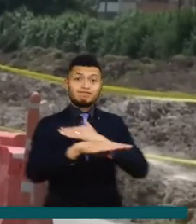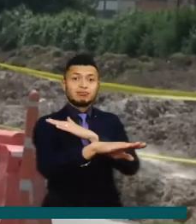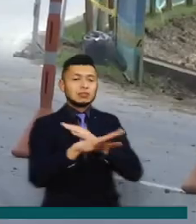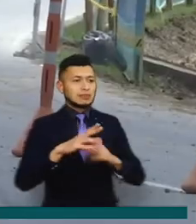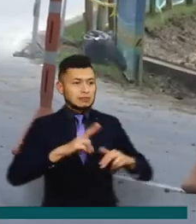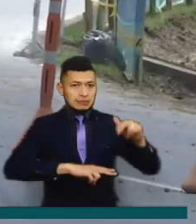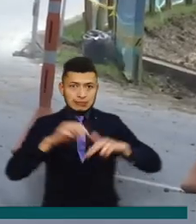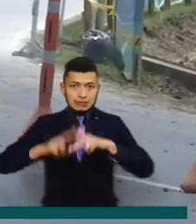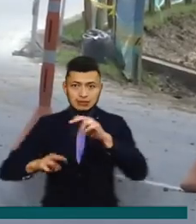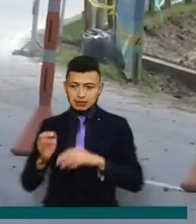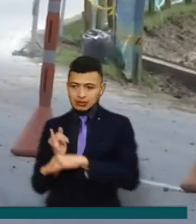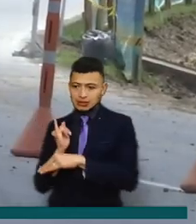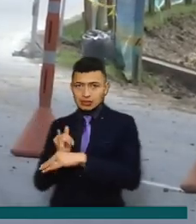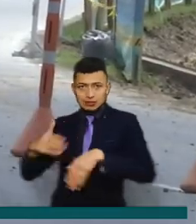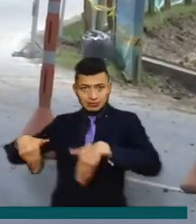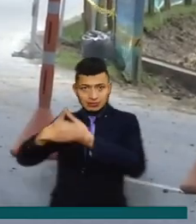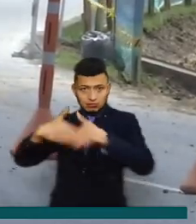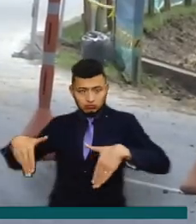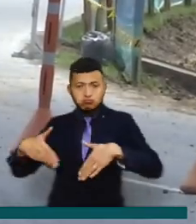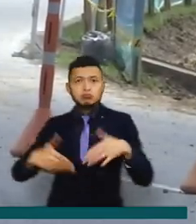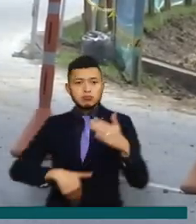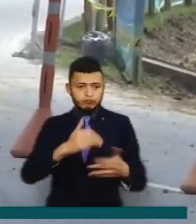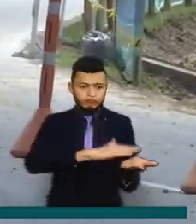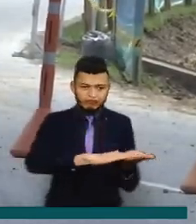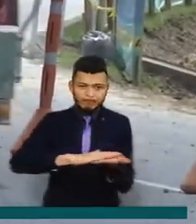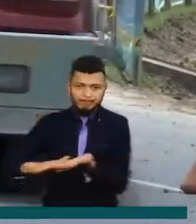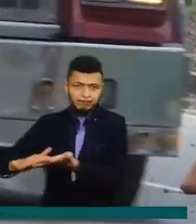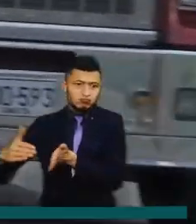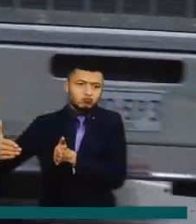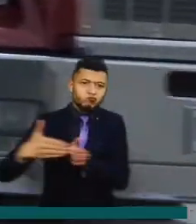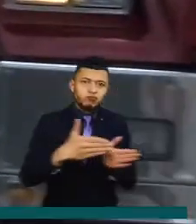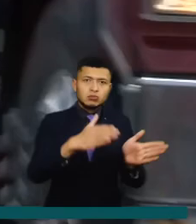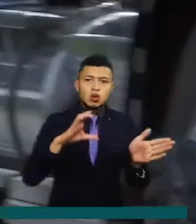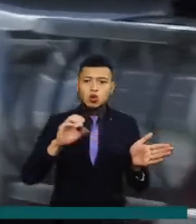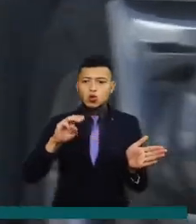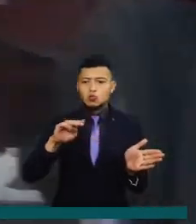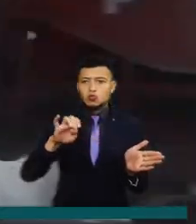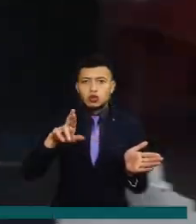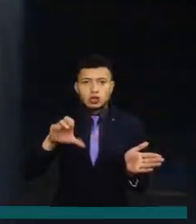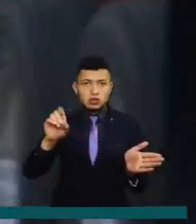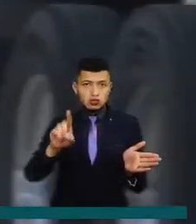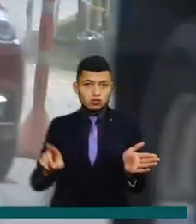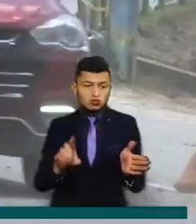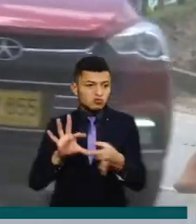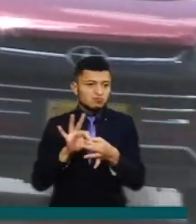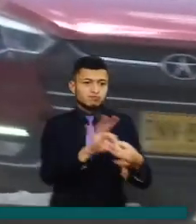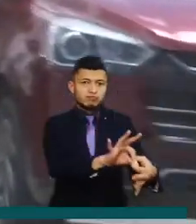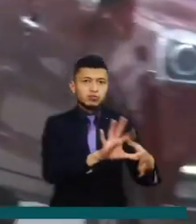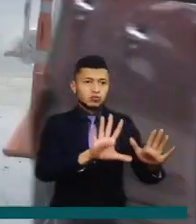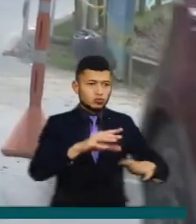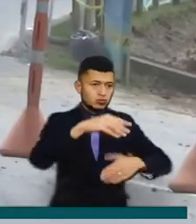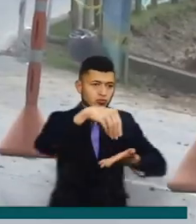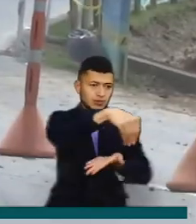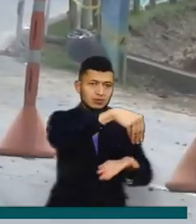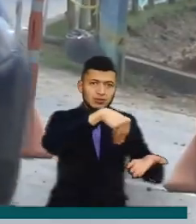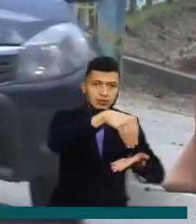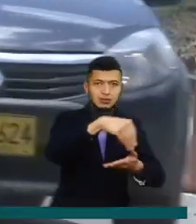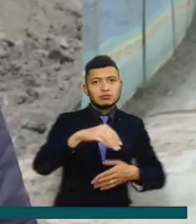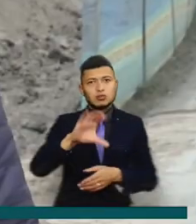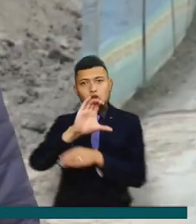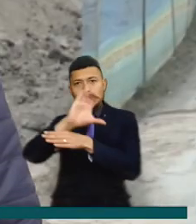Invías también está realizando la pavimentación y mantenimiento de la ruta a los comuneros, una vía que conecta el centro del país con Santander y la costa